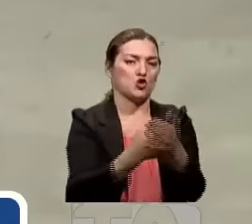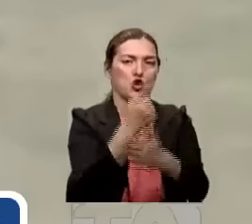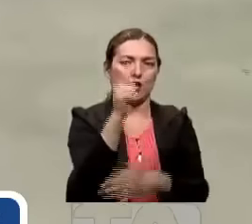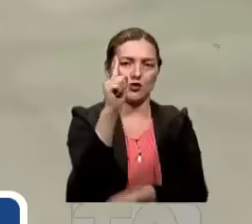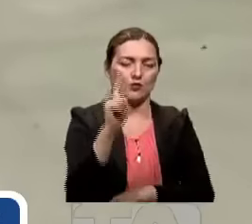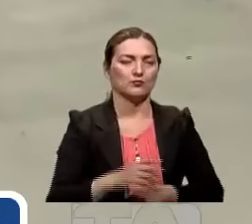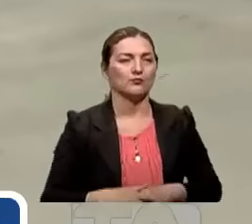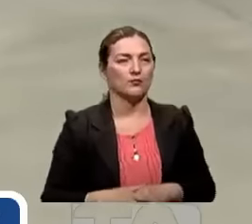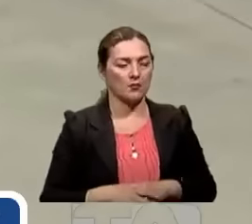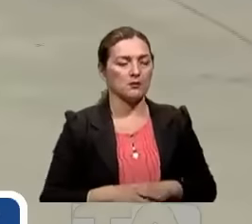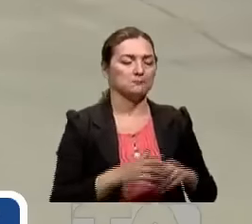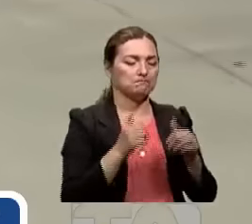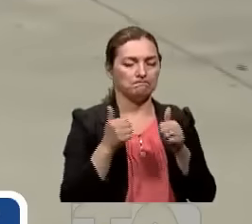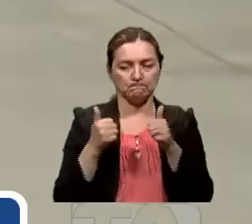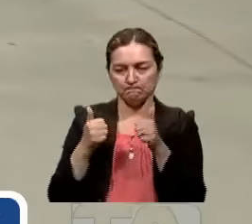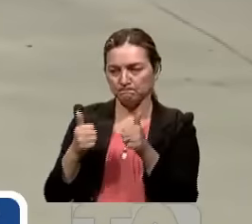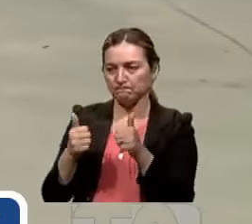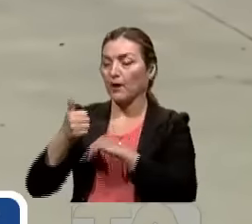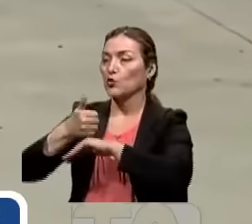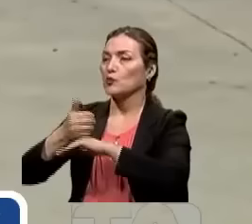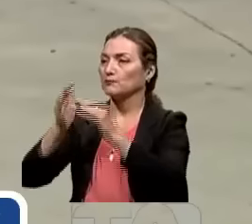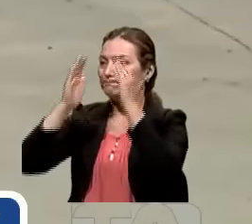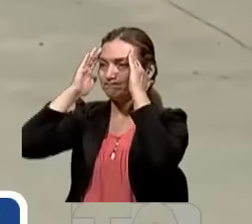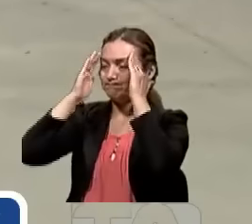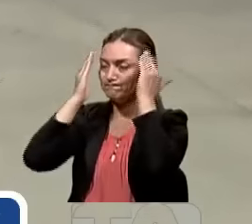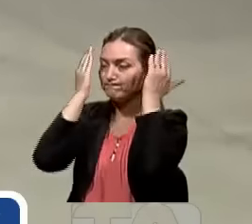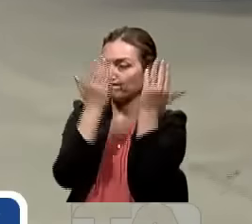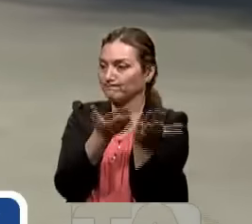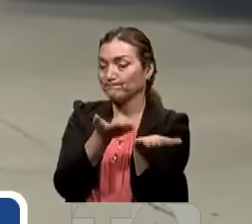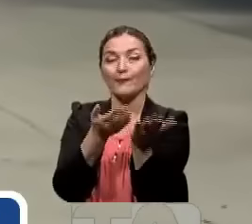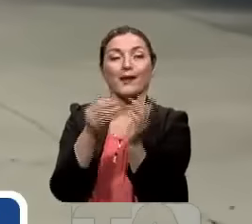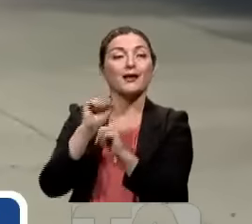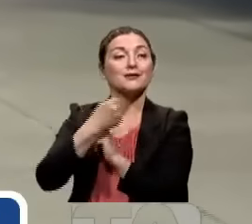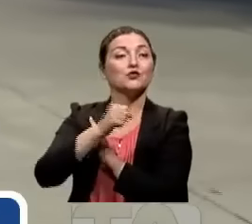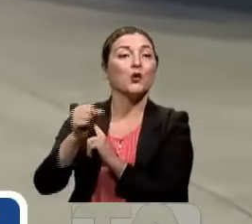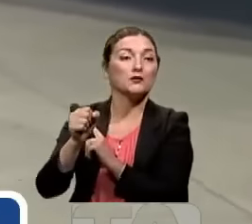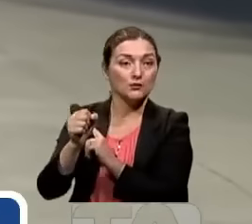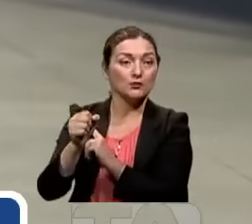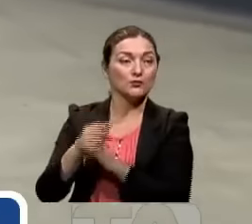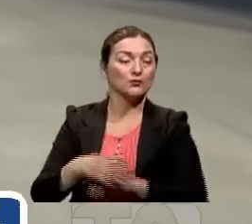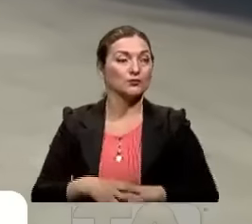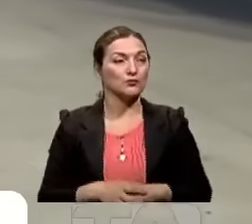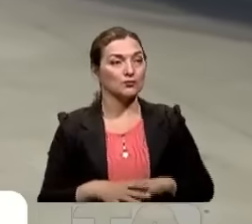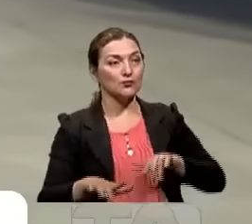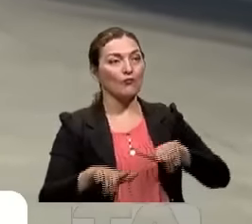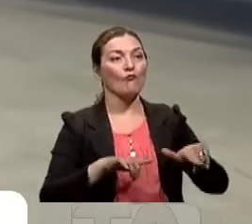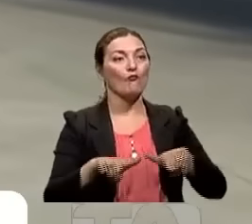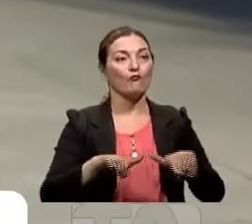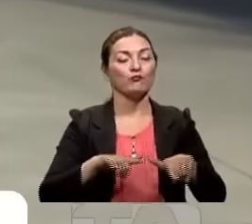Bueno, solicitamos a las autoridades por favor atender esta situación. Como ya les decíamos, estamos justamente en el sector de San Francisco de